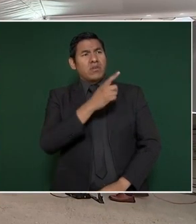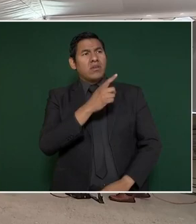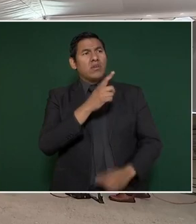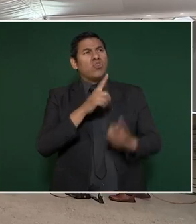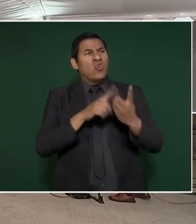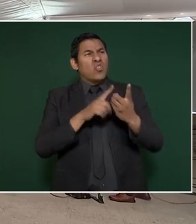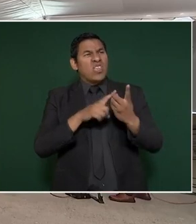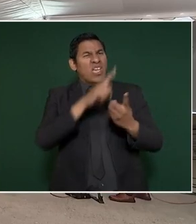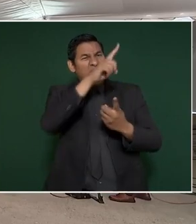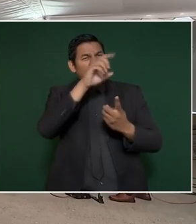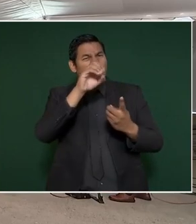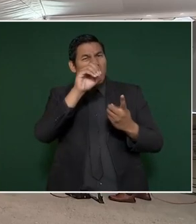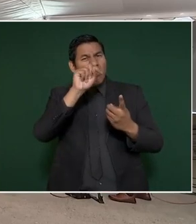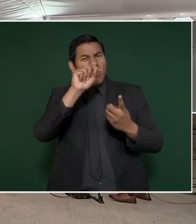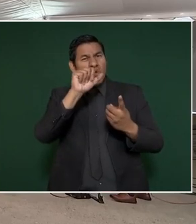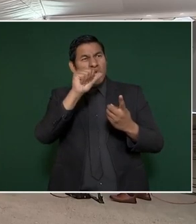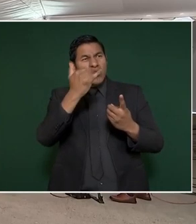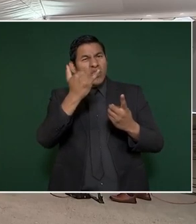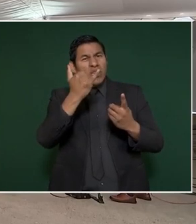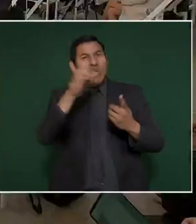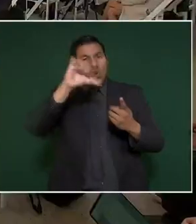Otay Ah bueno hoy se lo decimos pero para